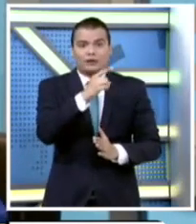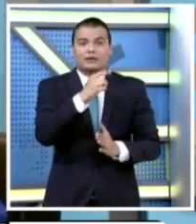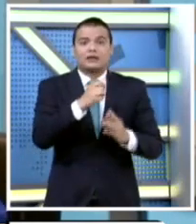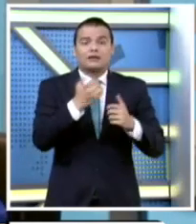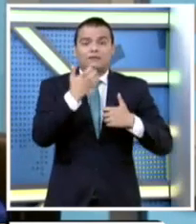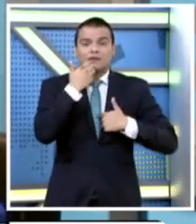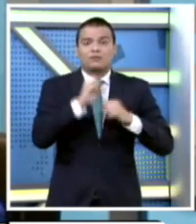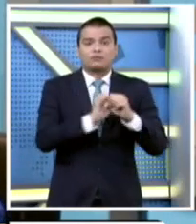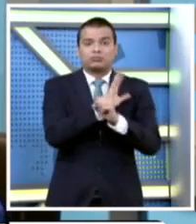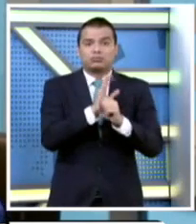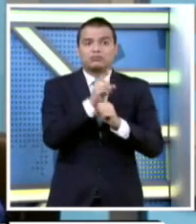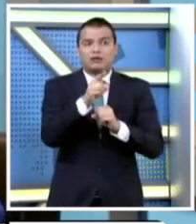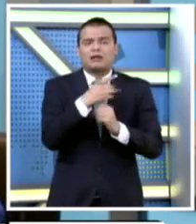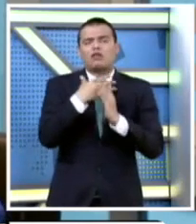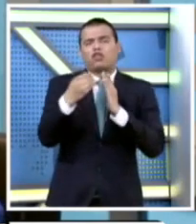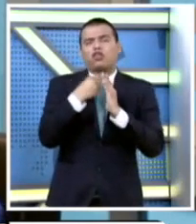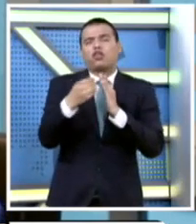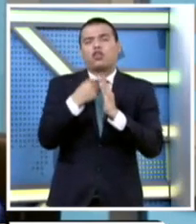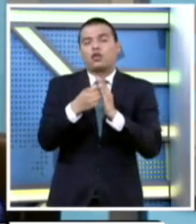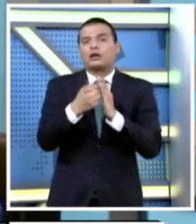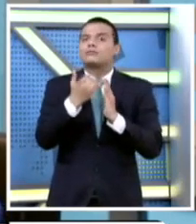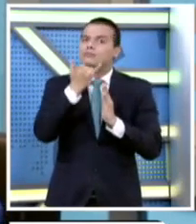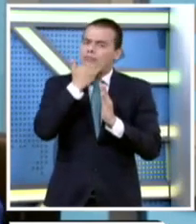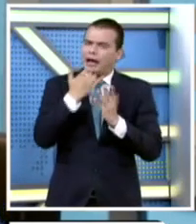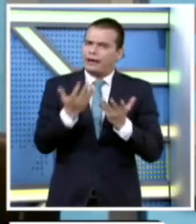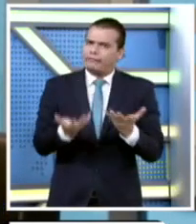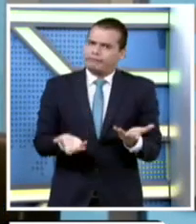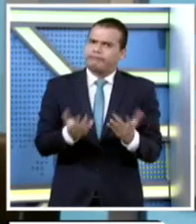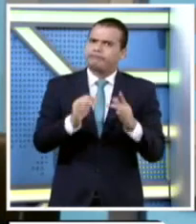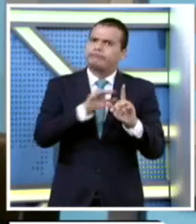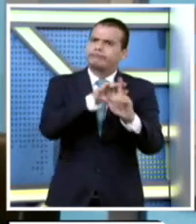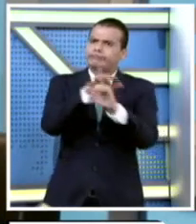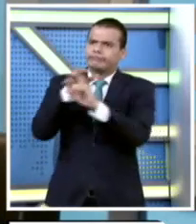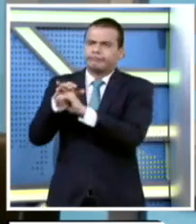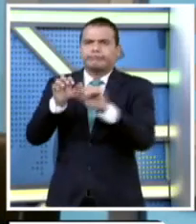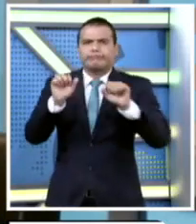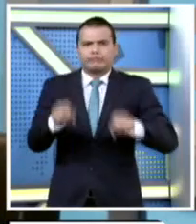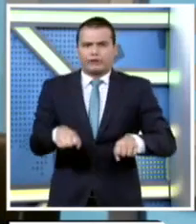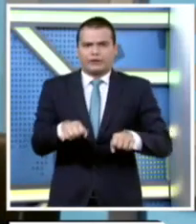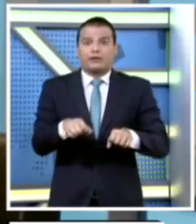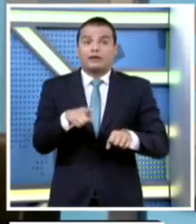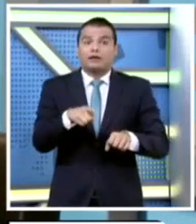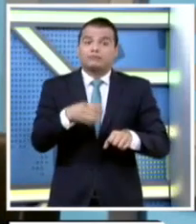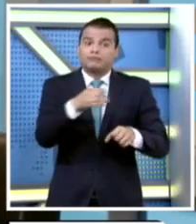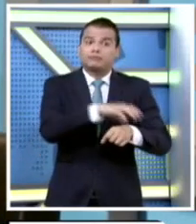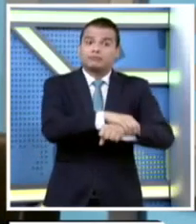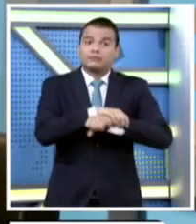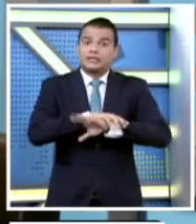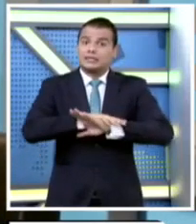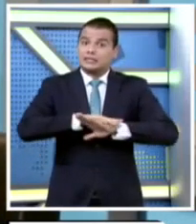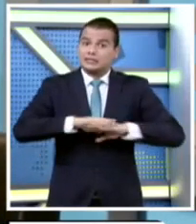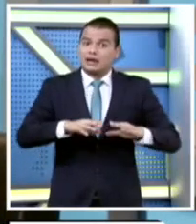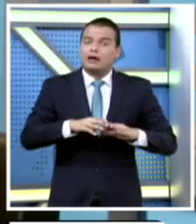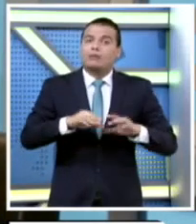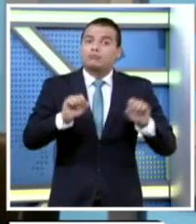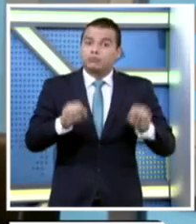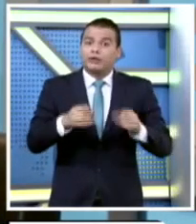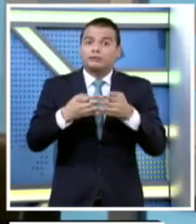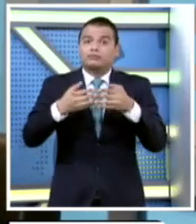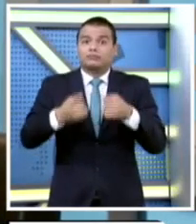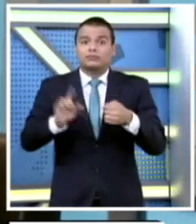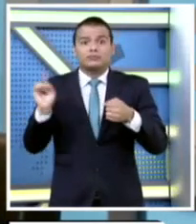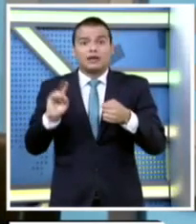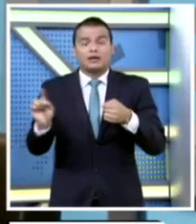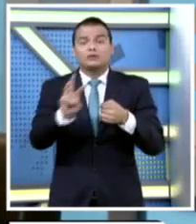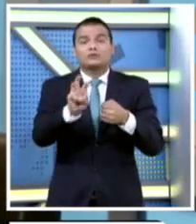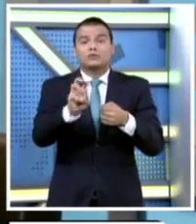podría pagar el paciente infectado con COVID-19 que fue sorprendido el día de ayer por las autoridades mientras incumplía con el